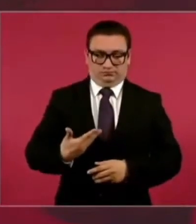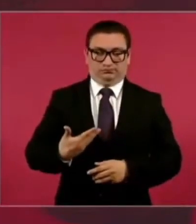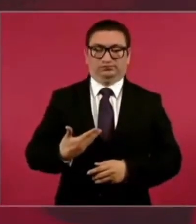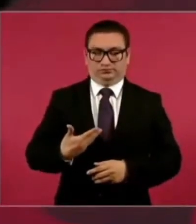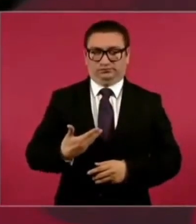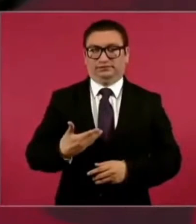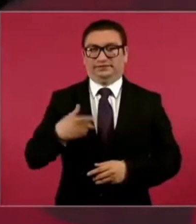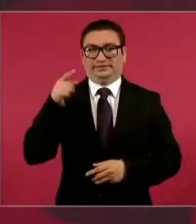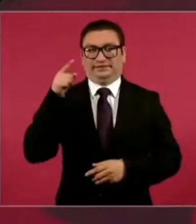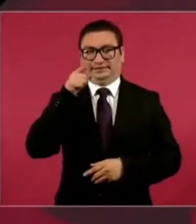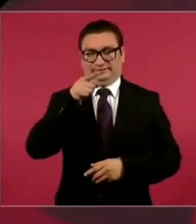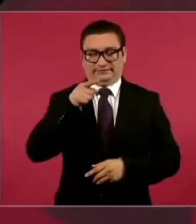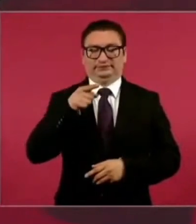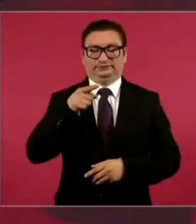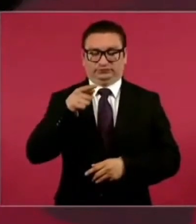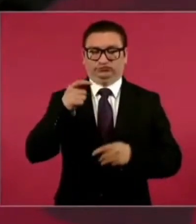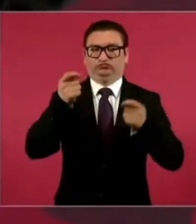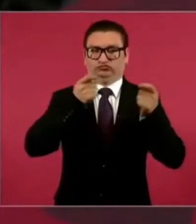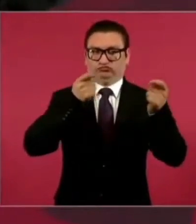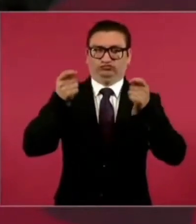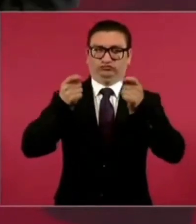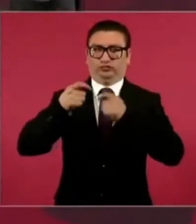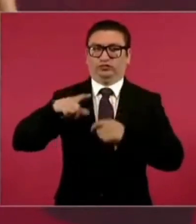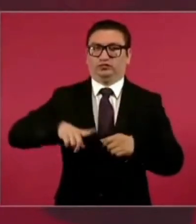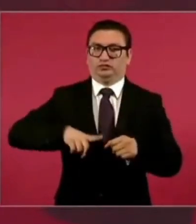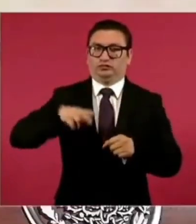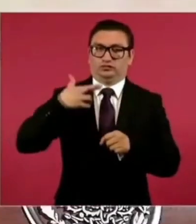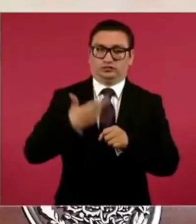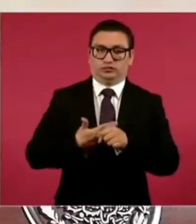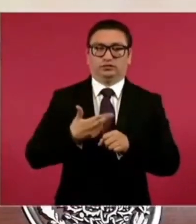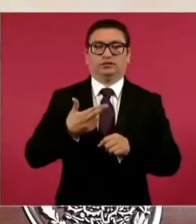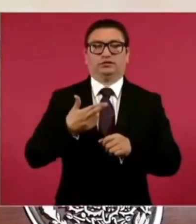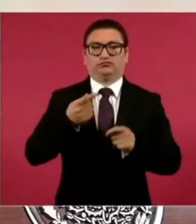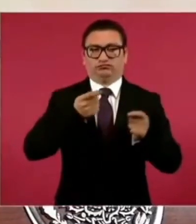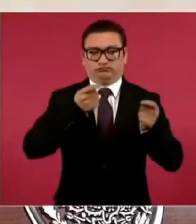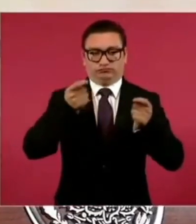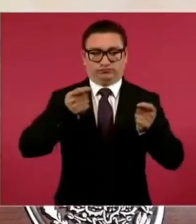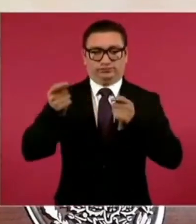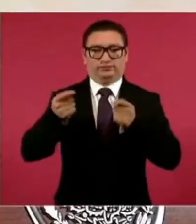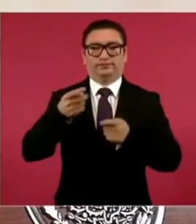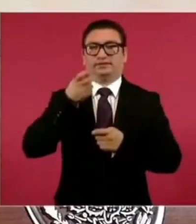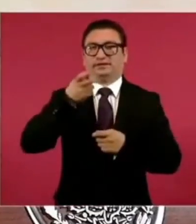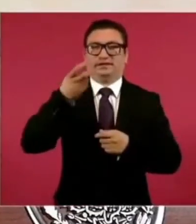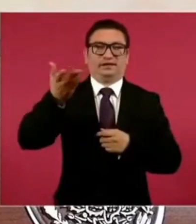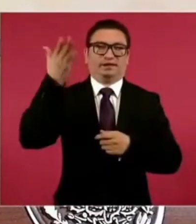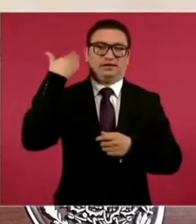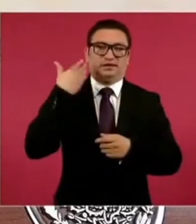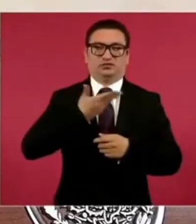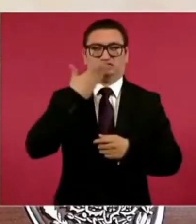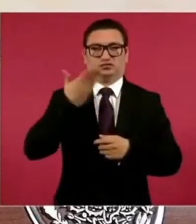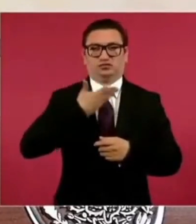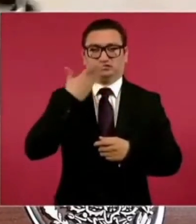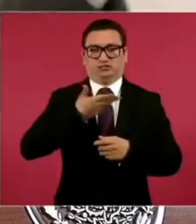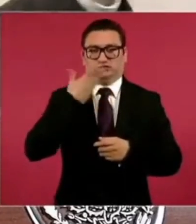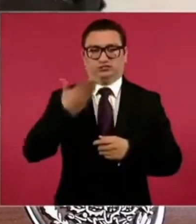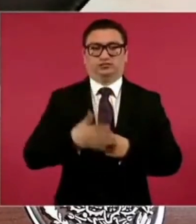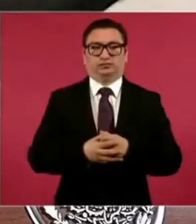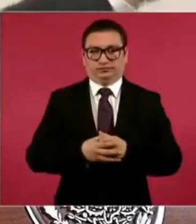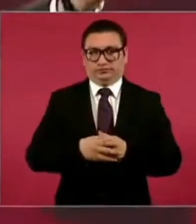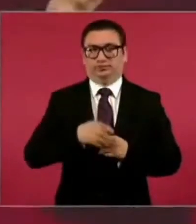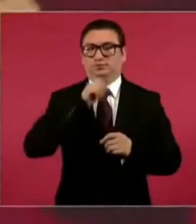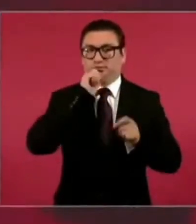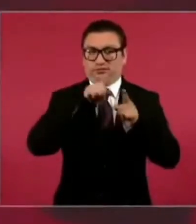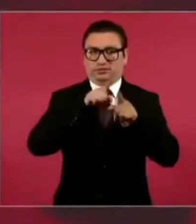era el presidente, eran los gobernadores. Así era. Eso también